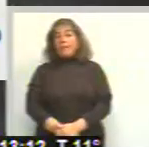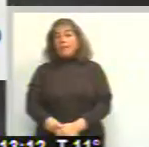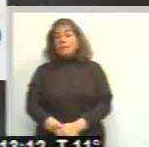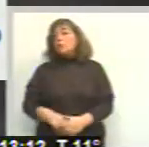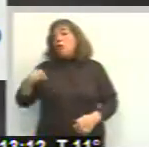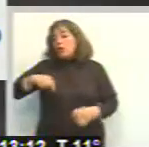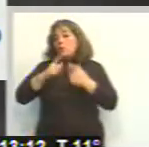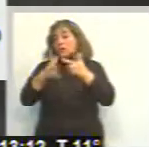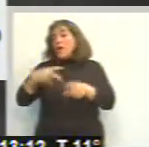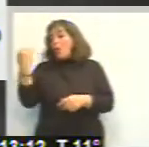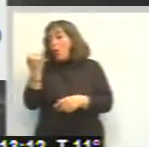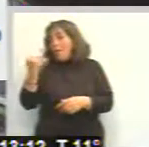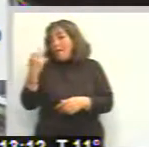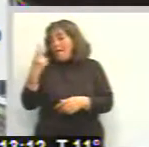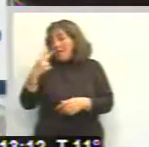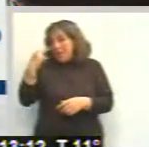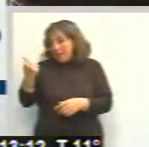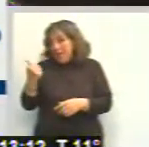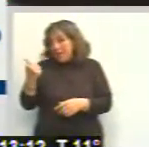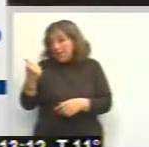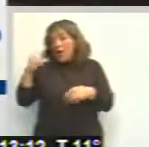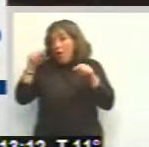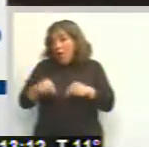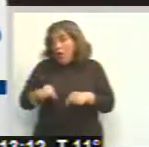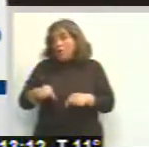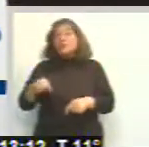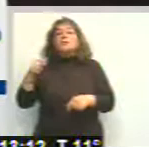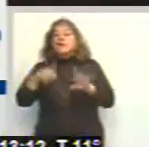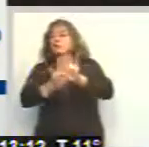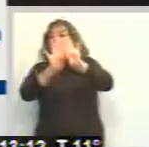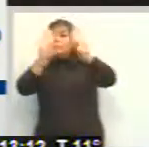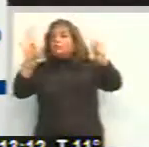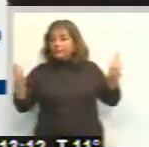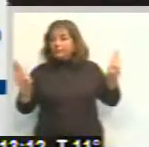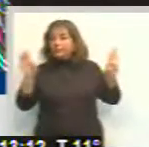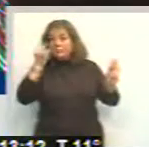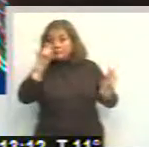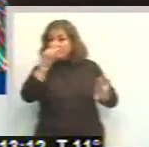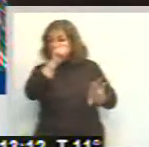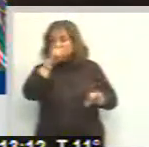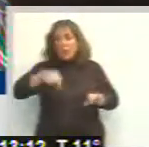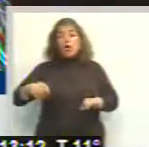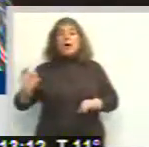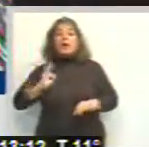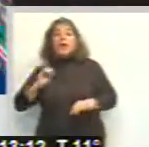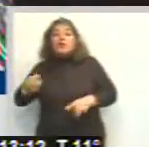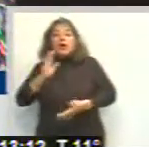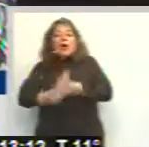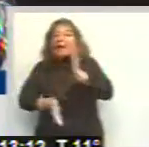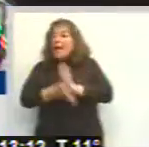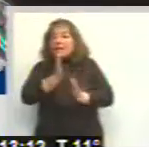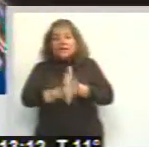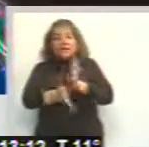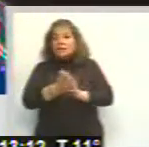10 de diciembre, el jueves 26, mañana, abrimos nuevamente nuestra sala al público, que como todos saben, este año la entrada es libre y gratuita, así que desde